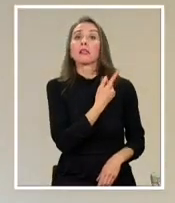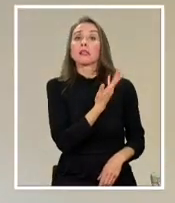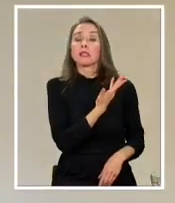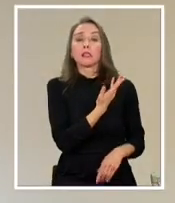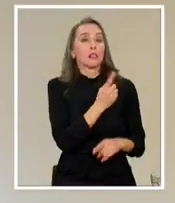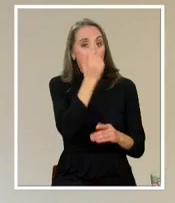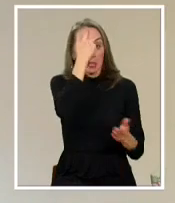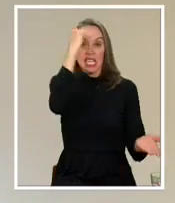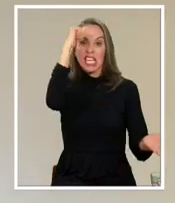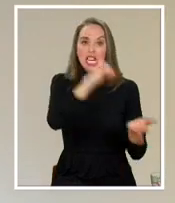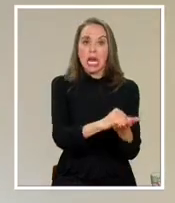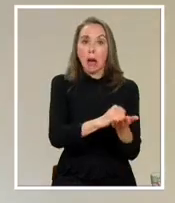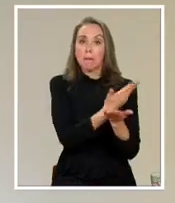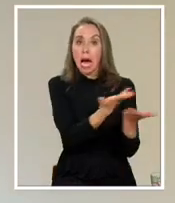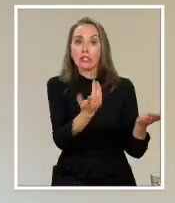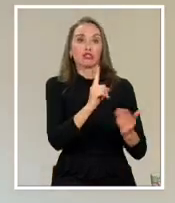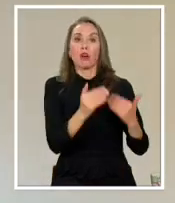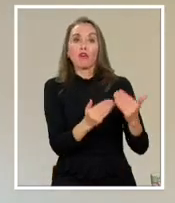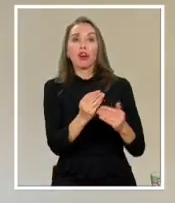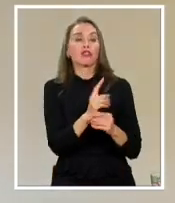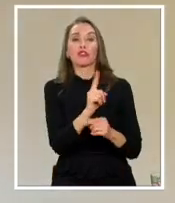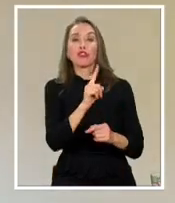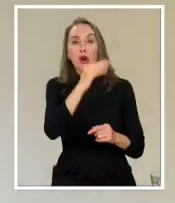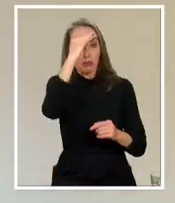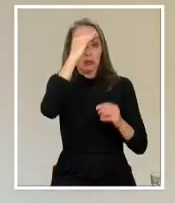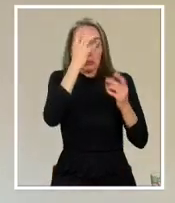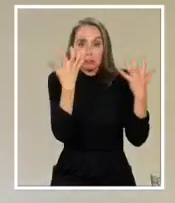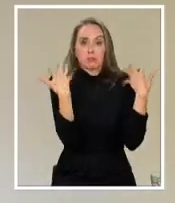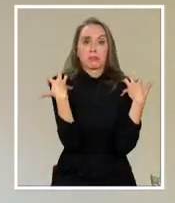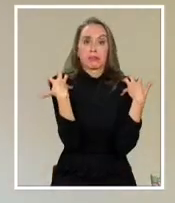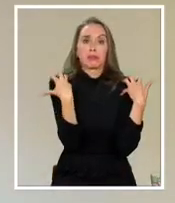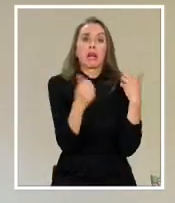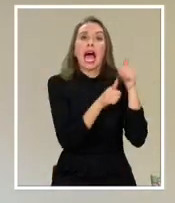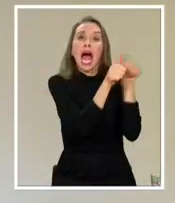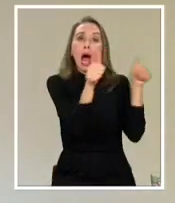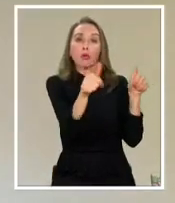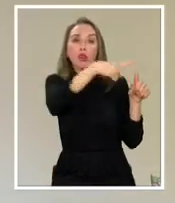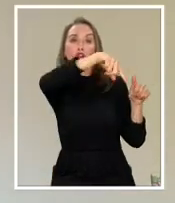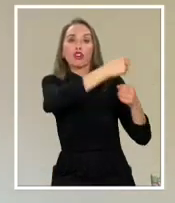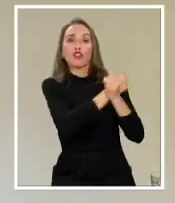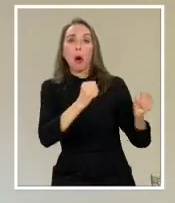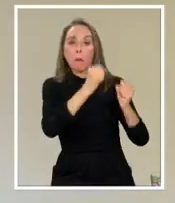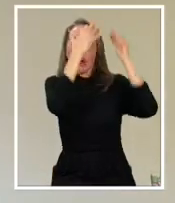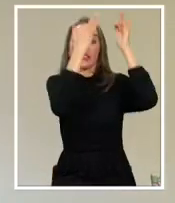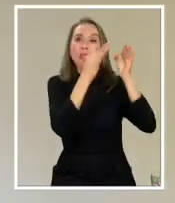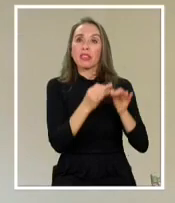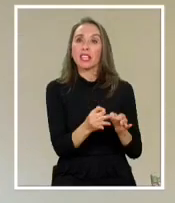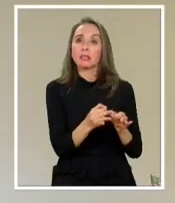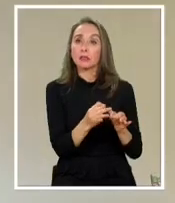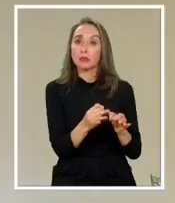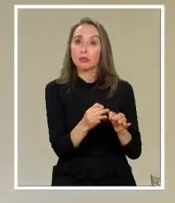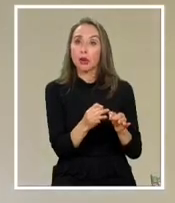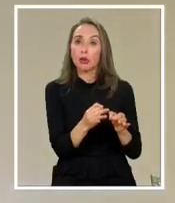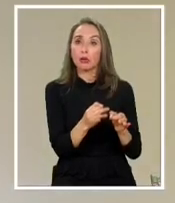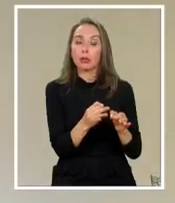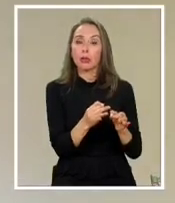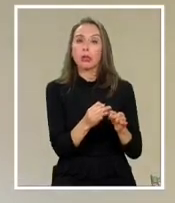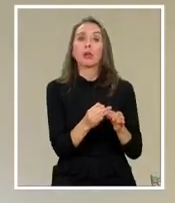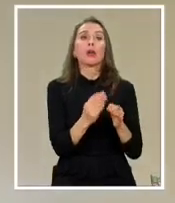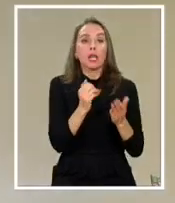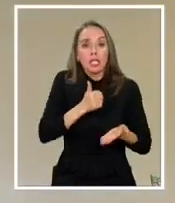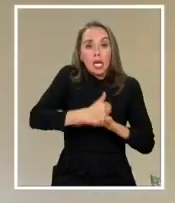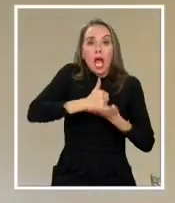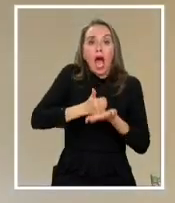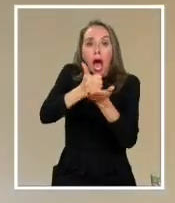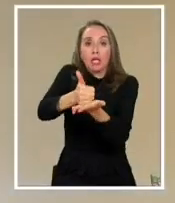de la inoperancia y de la incompetencia de las autoridades. No son capaces de tomar decisiones que vayan en beneficio